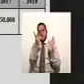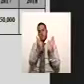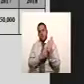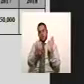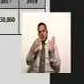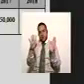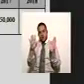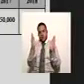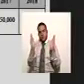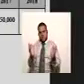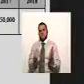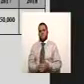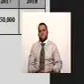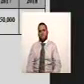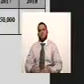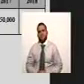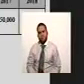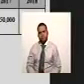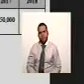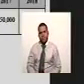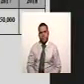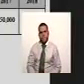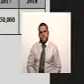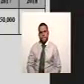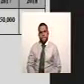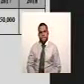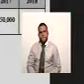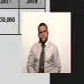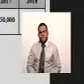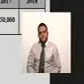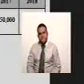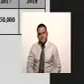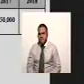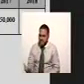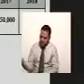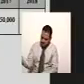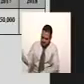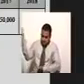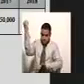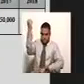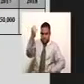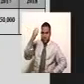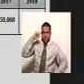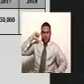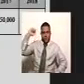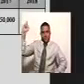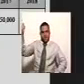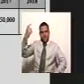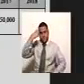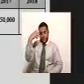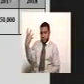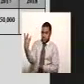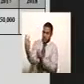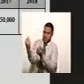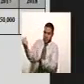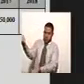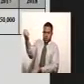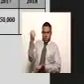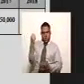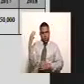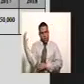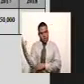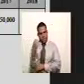2014. ¿Cómo lo recibía? De una forma muy inteligente. Había un país